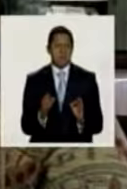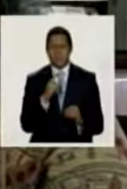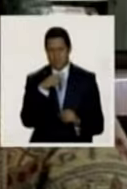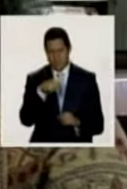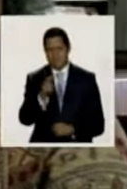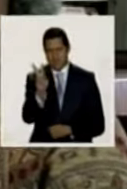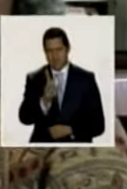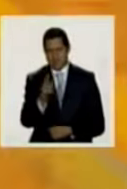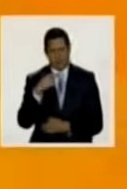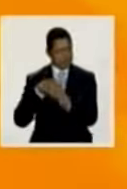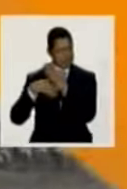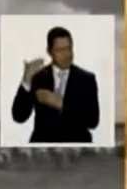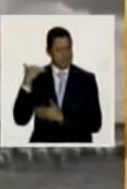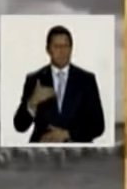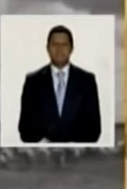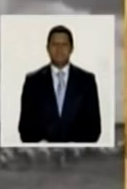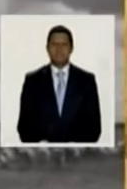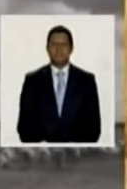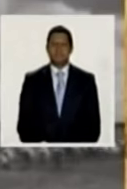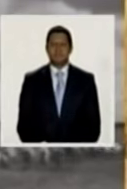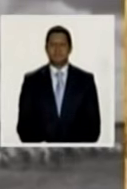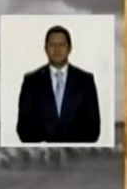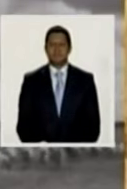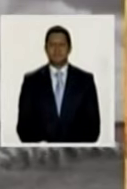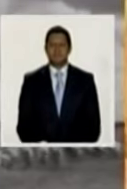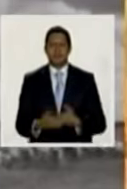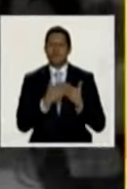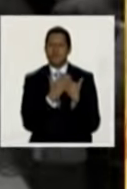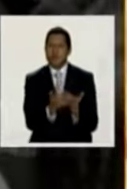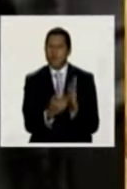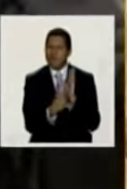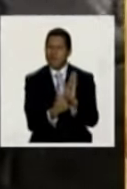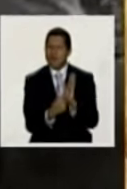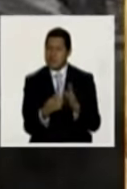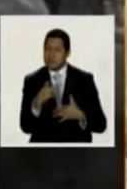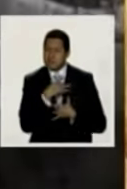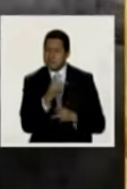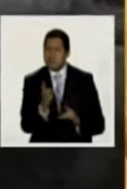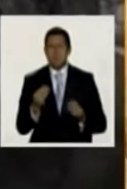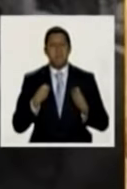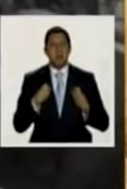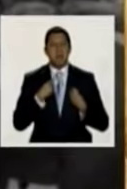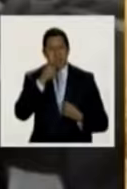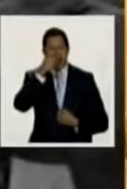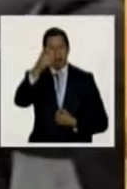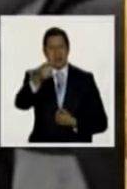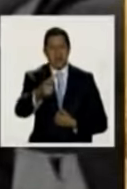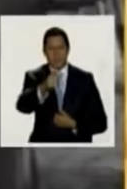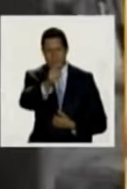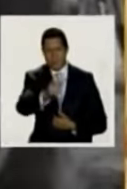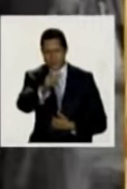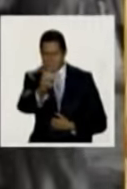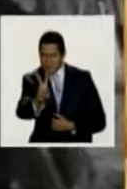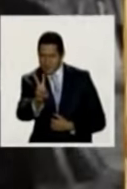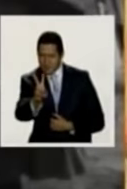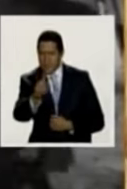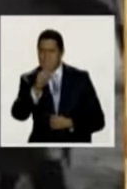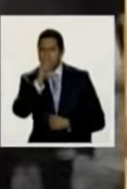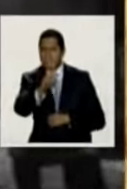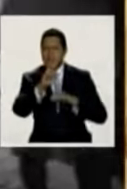llamar venezolano en ese entonces. Sus novelas reflejan el interés por la vida del campesinado venezolano.